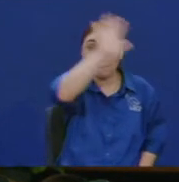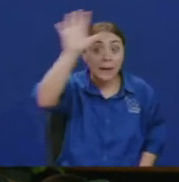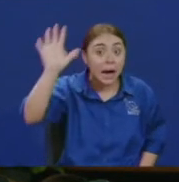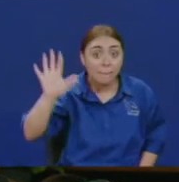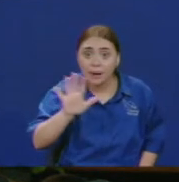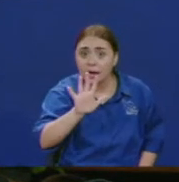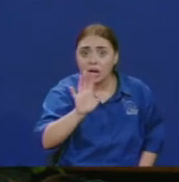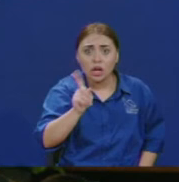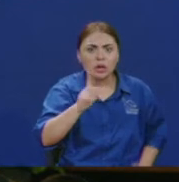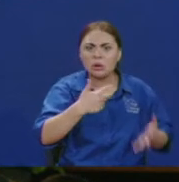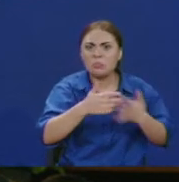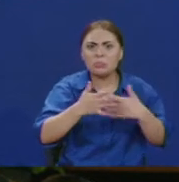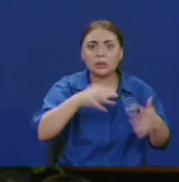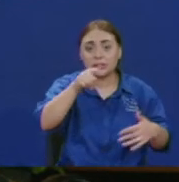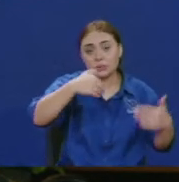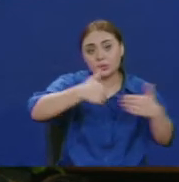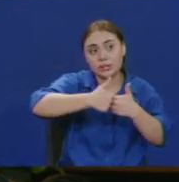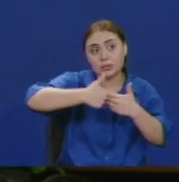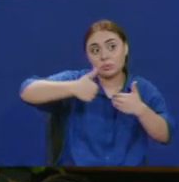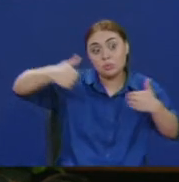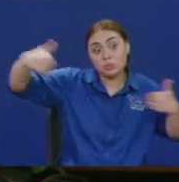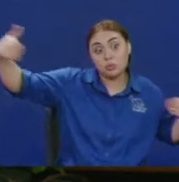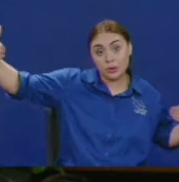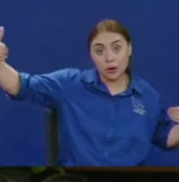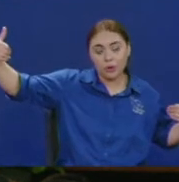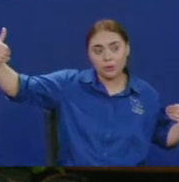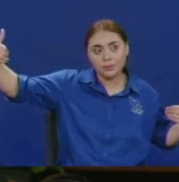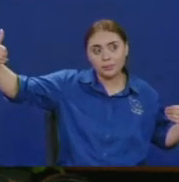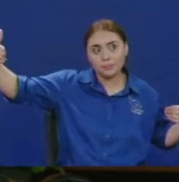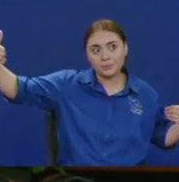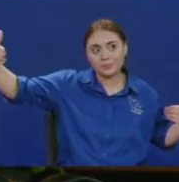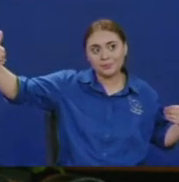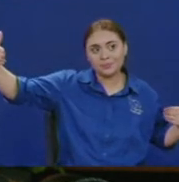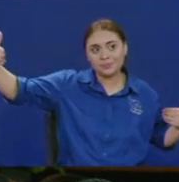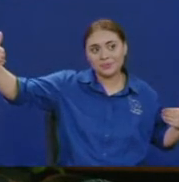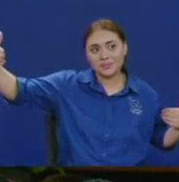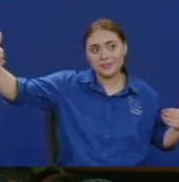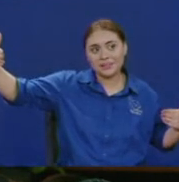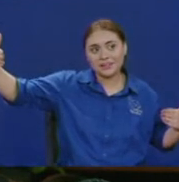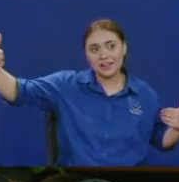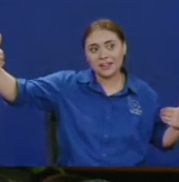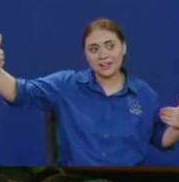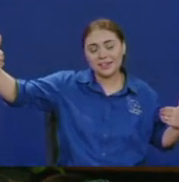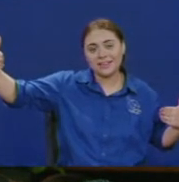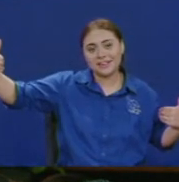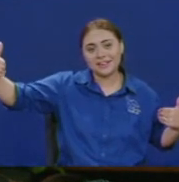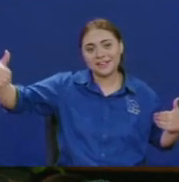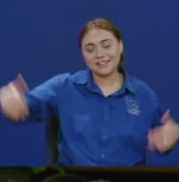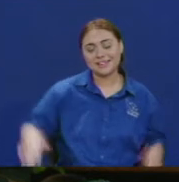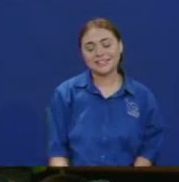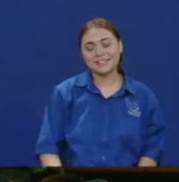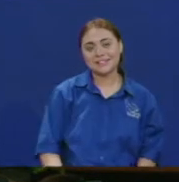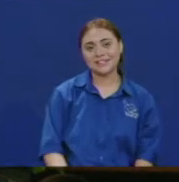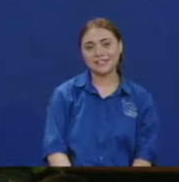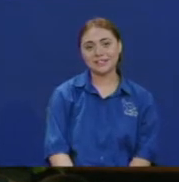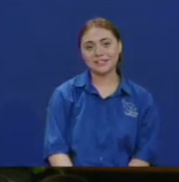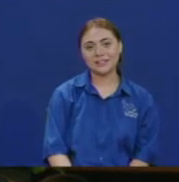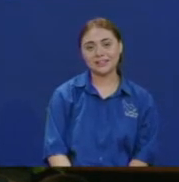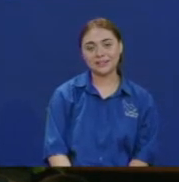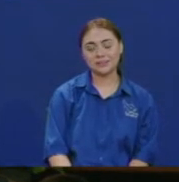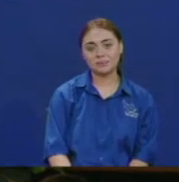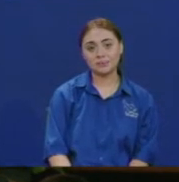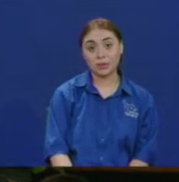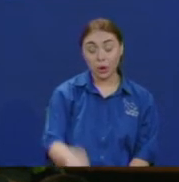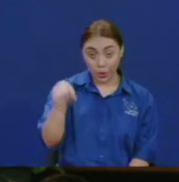espiritualmente, hoy me pasaron el dato aquí que ya se acercó, ¿verdad? Entonces, hoy viene